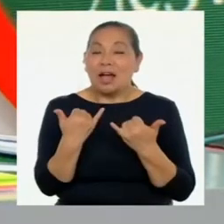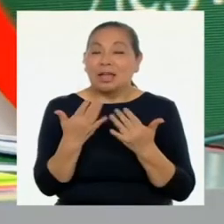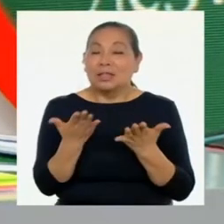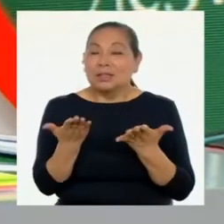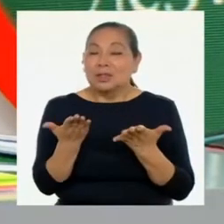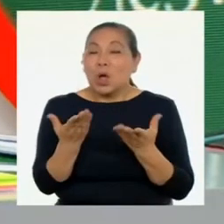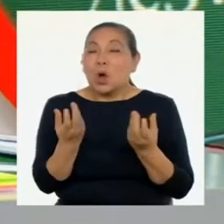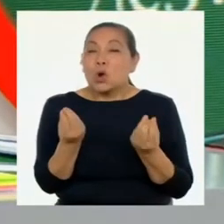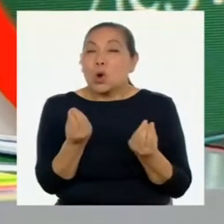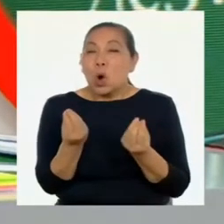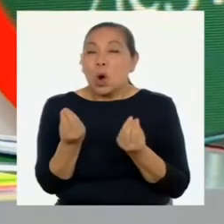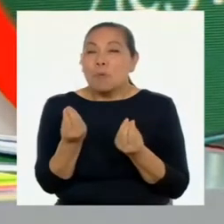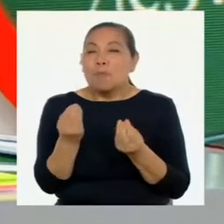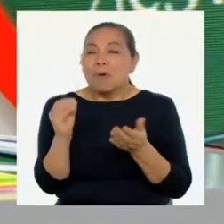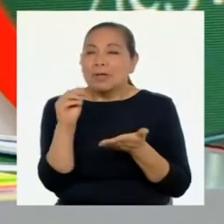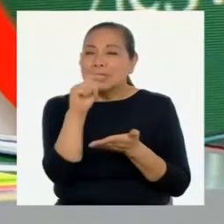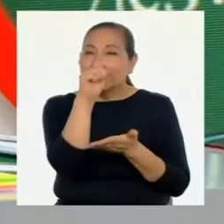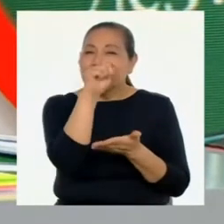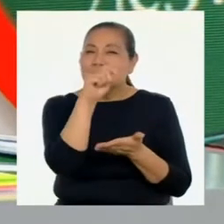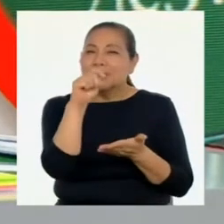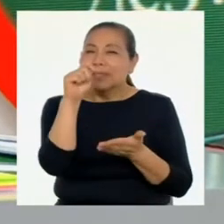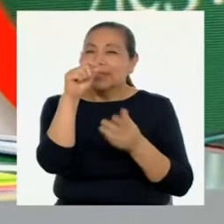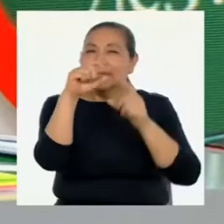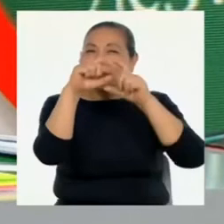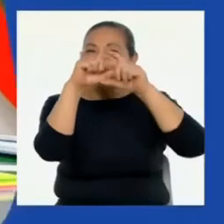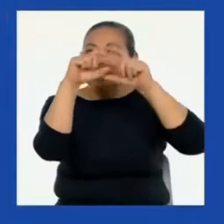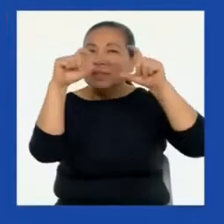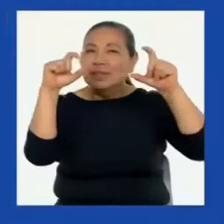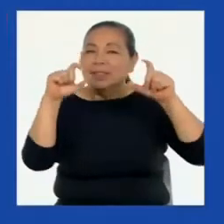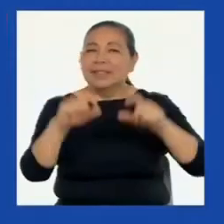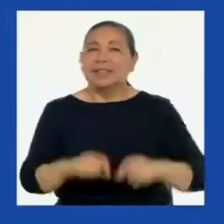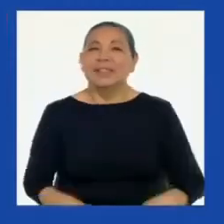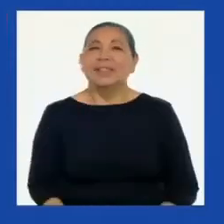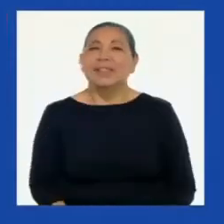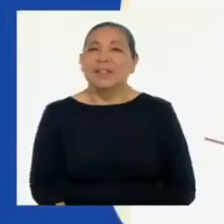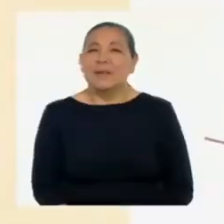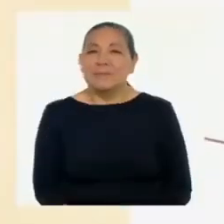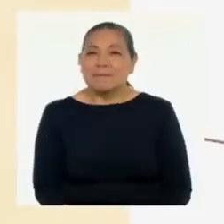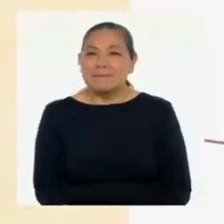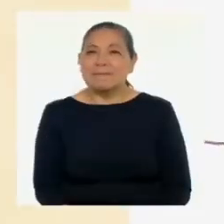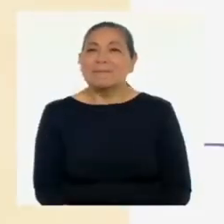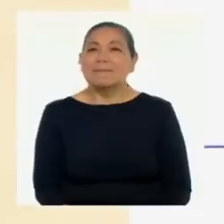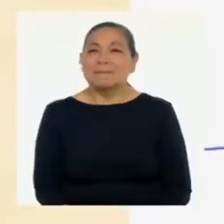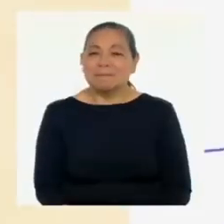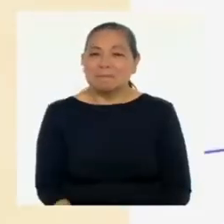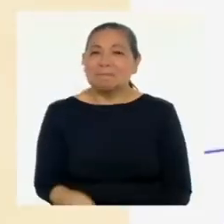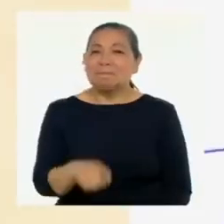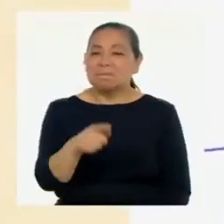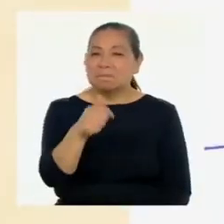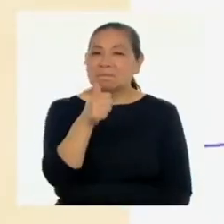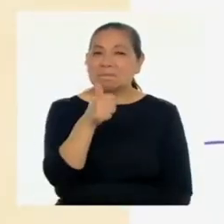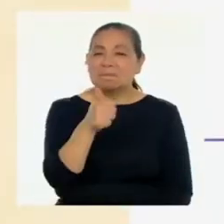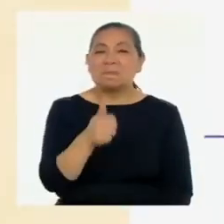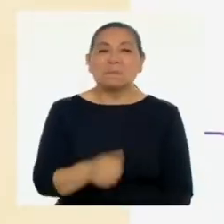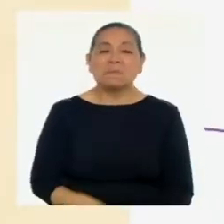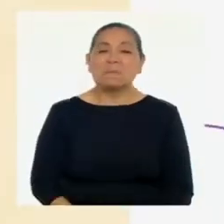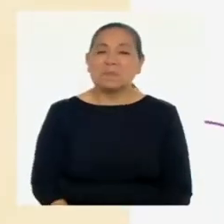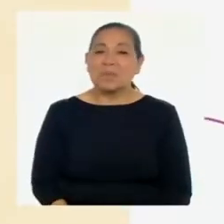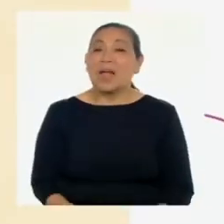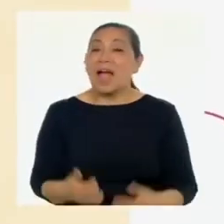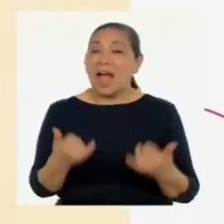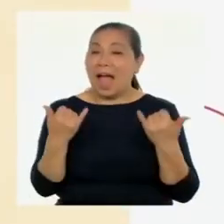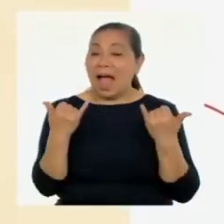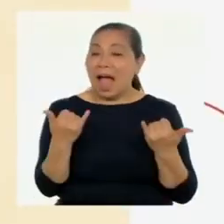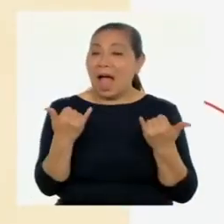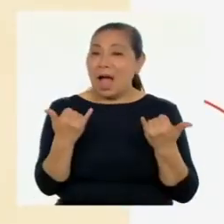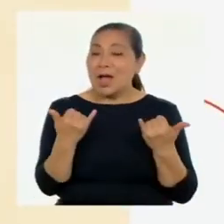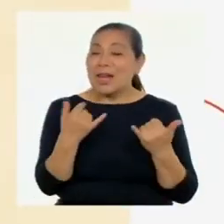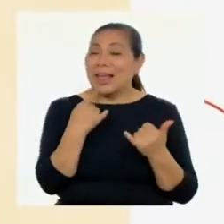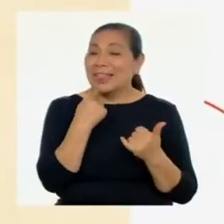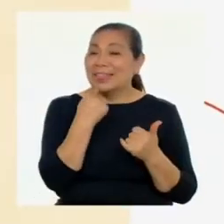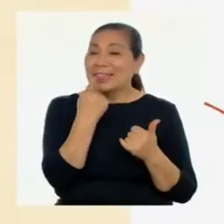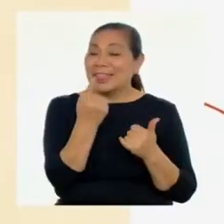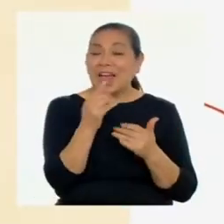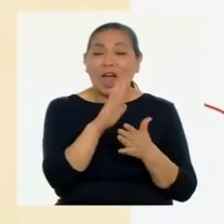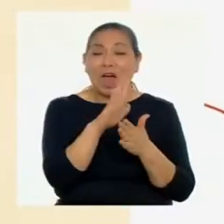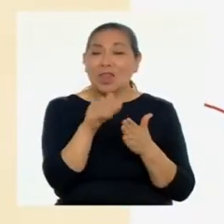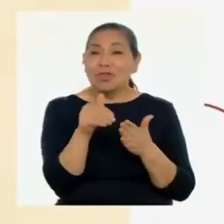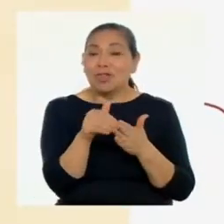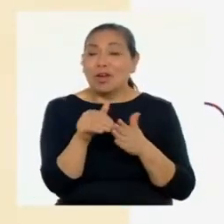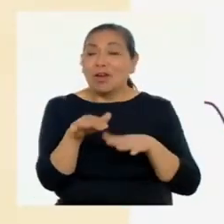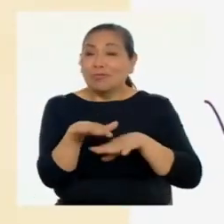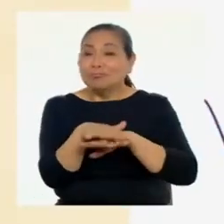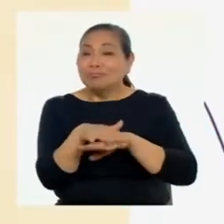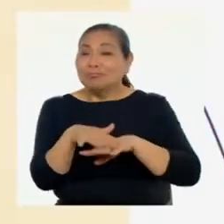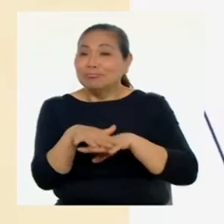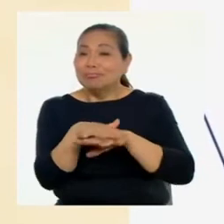están guiando cómo escribiremos la primera versión de nuestro afiche. Efectivamente, Yanira. Ahora plasmemos todo